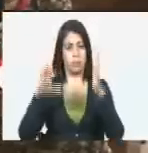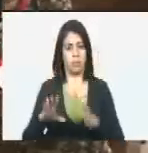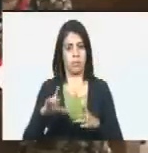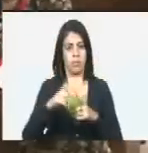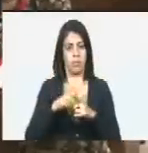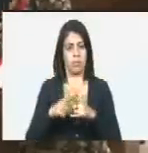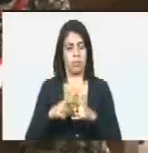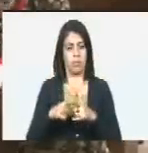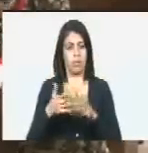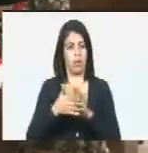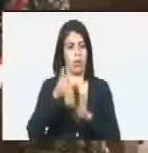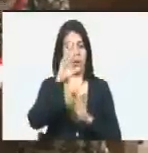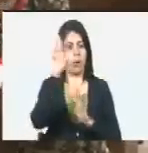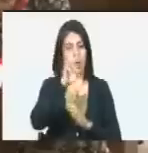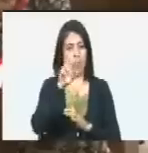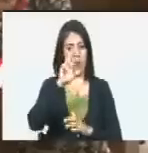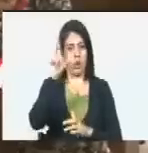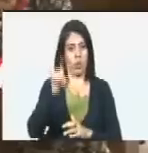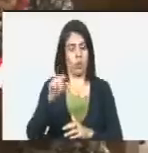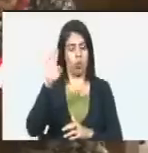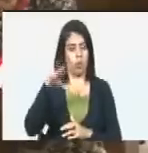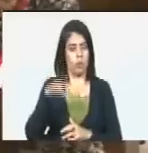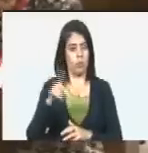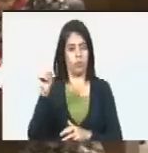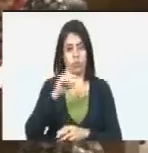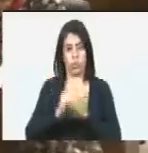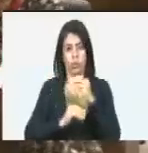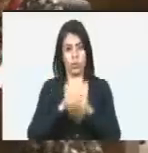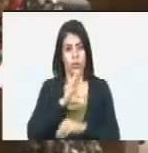Guyana. ¿Cómo es que no va a ser parte?